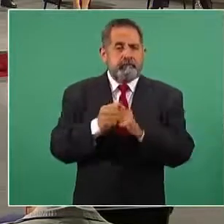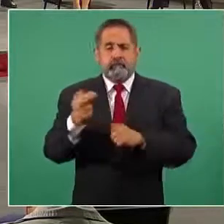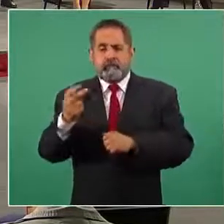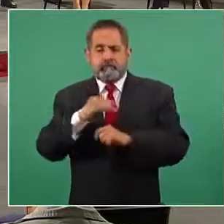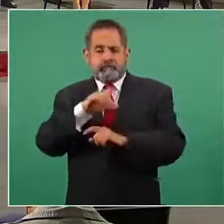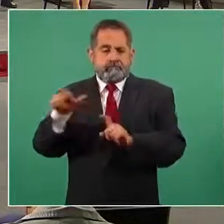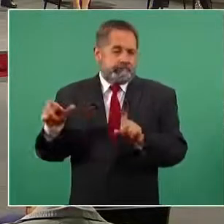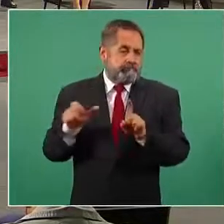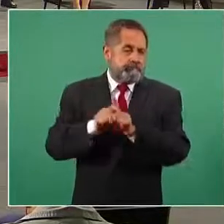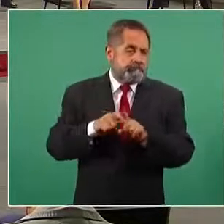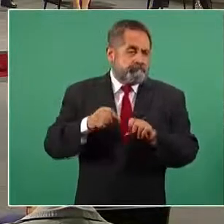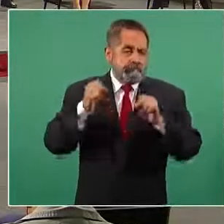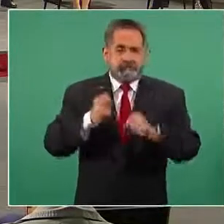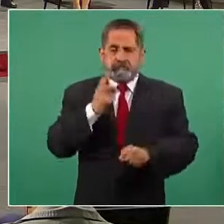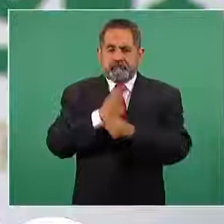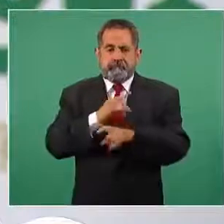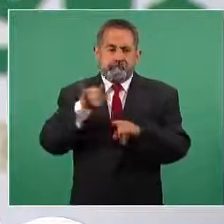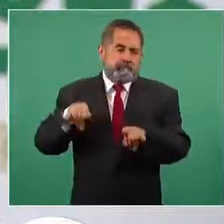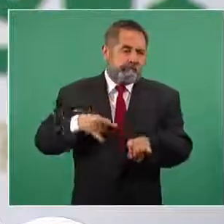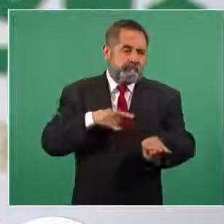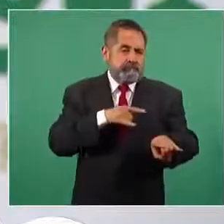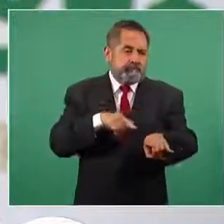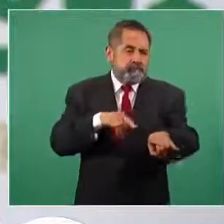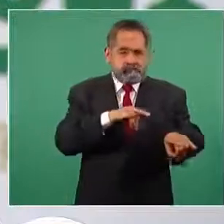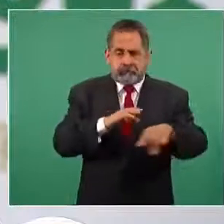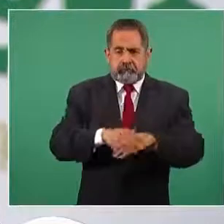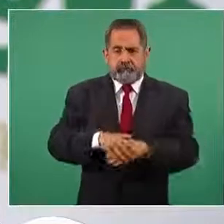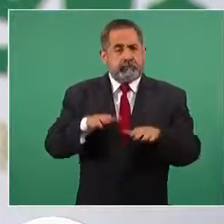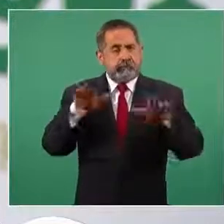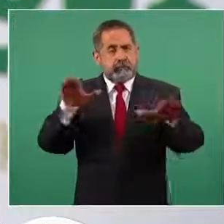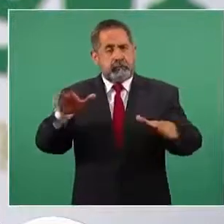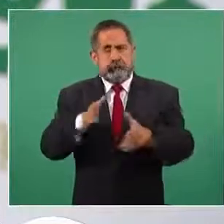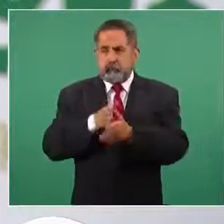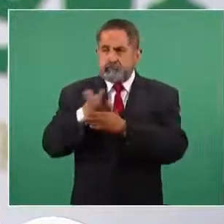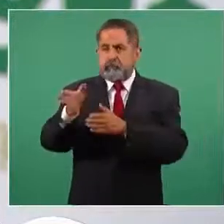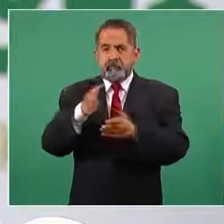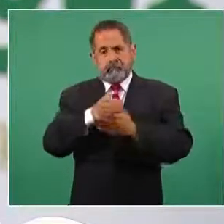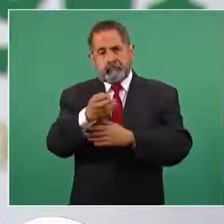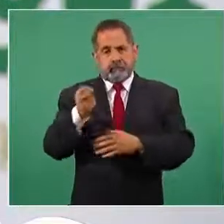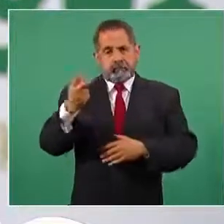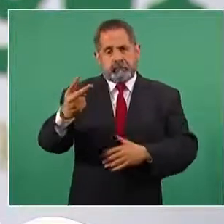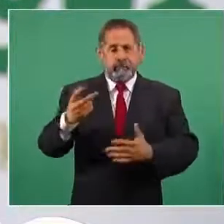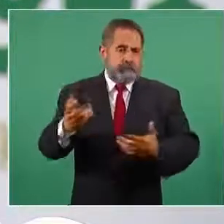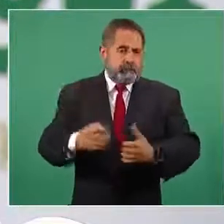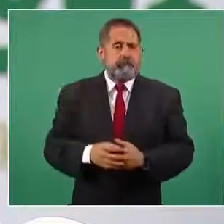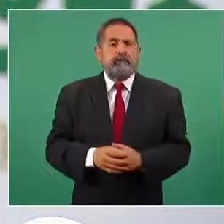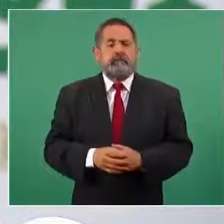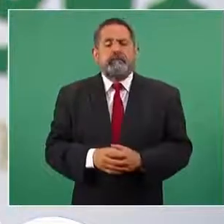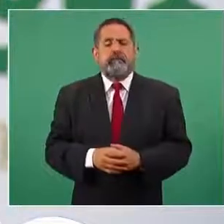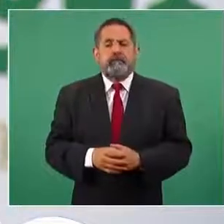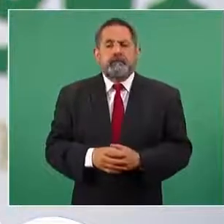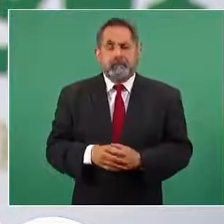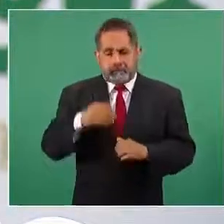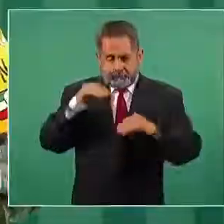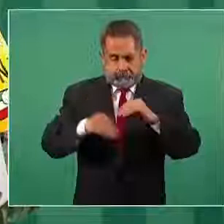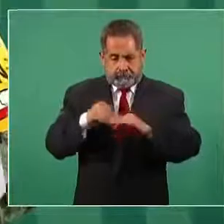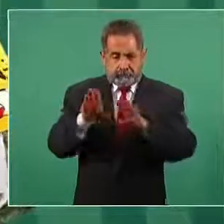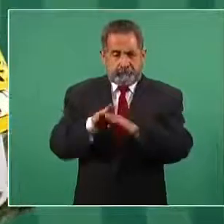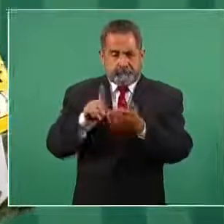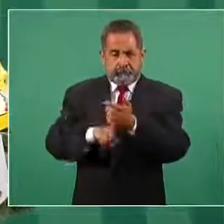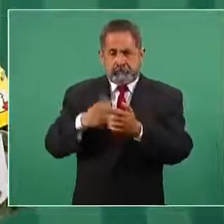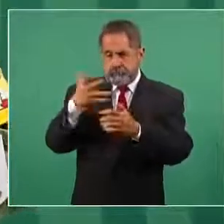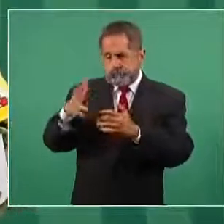de seguridad, en rutas aéreas se emplearon 2, en las operaciones fueron